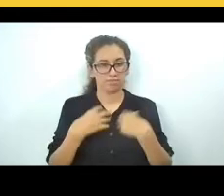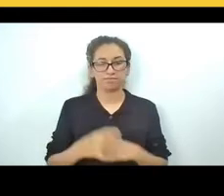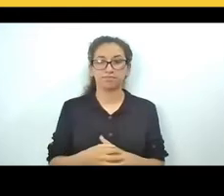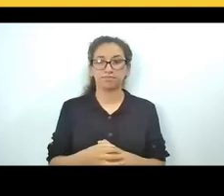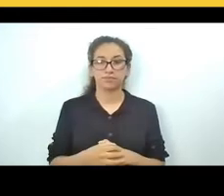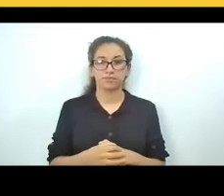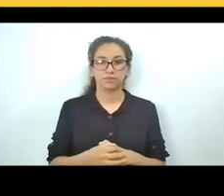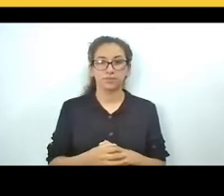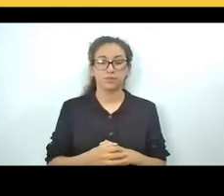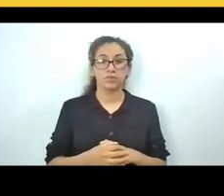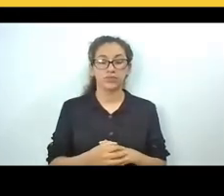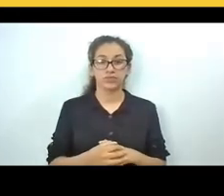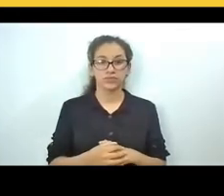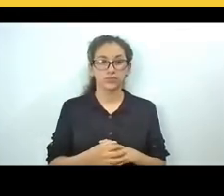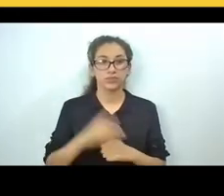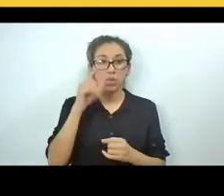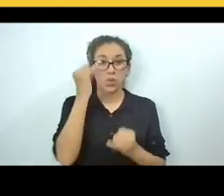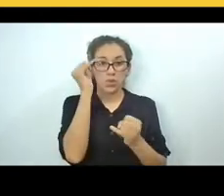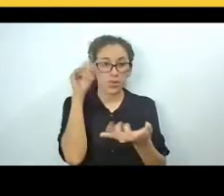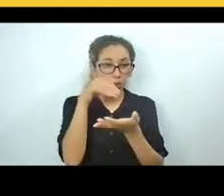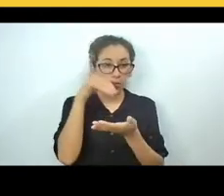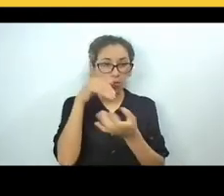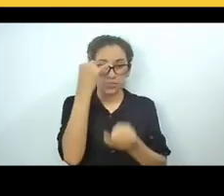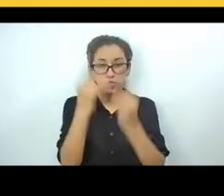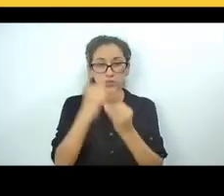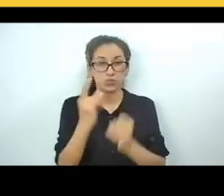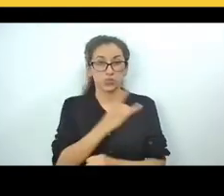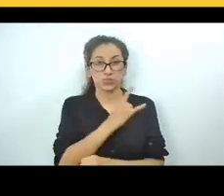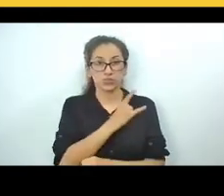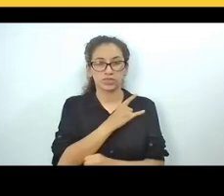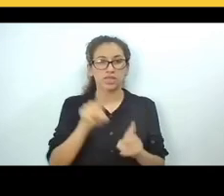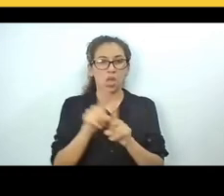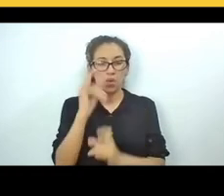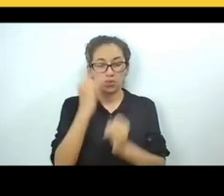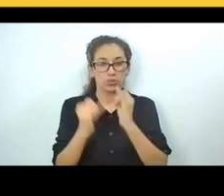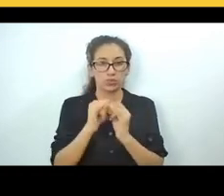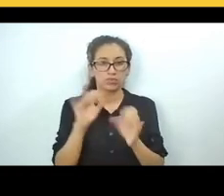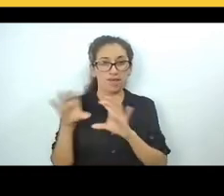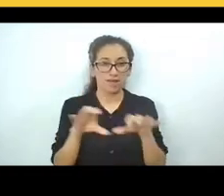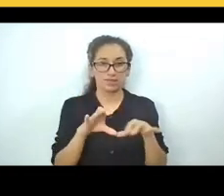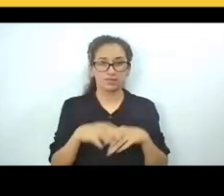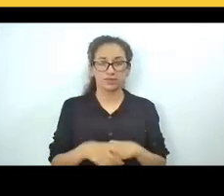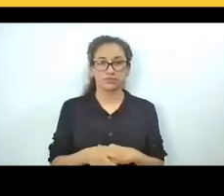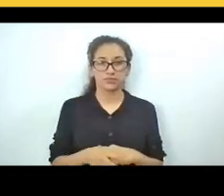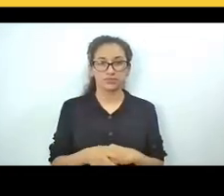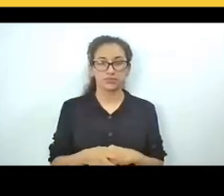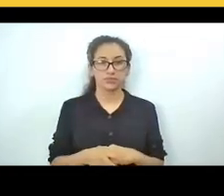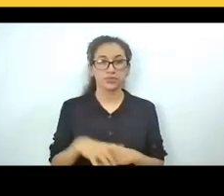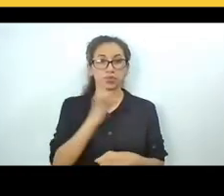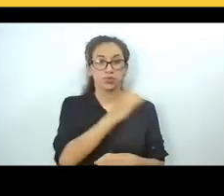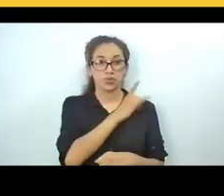hecho, en los estudios últimos universitarios, y sobre todo un estudio que se hizo en